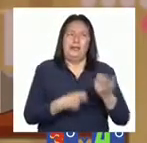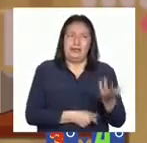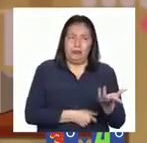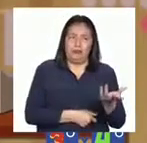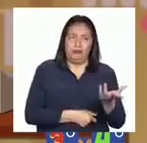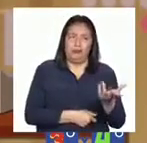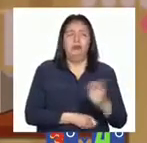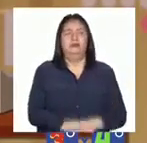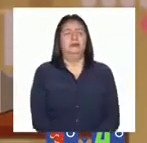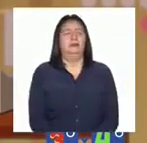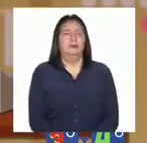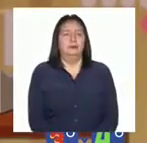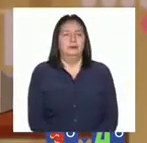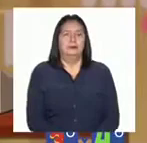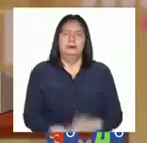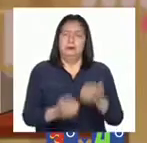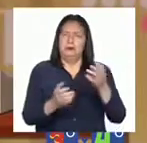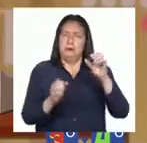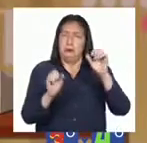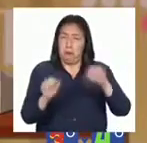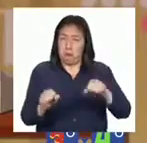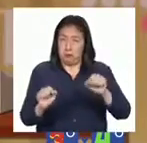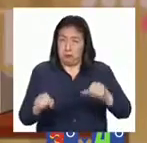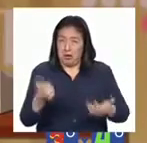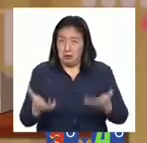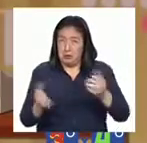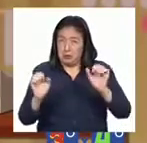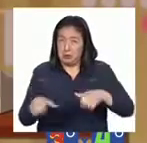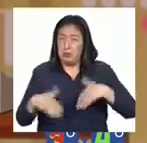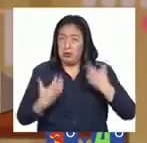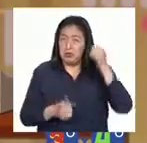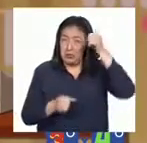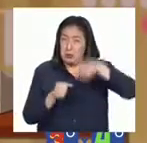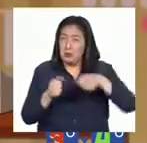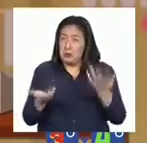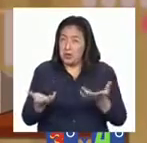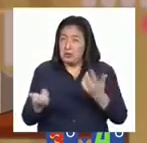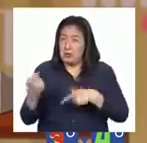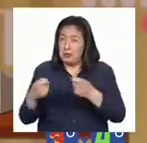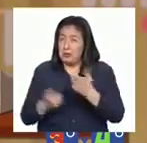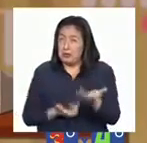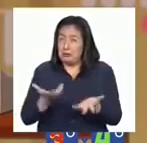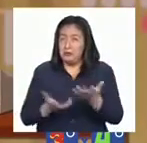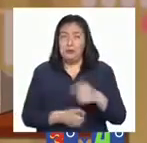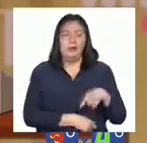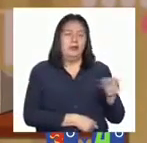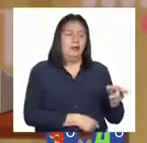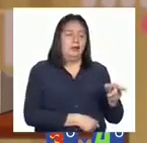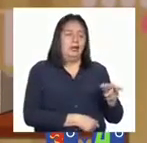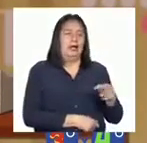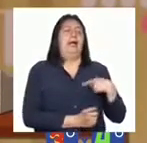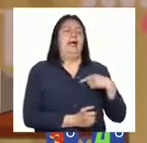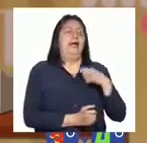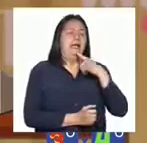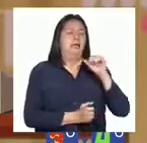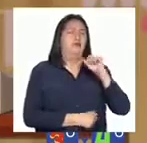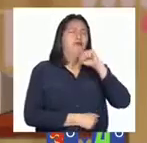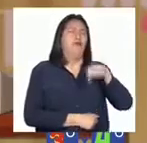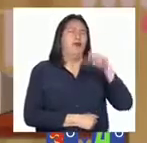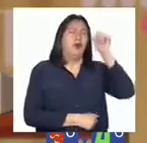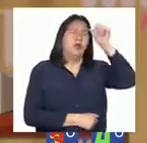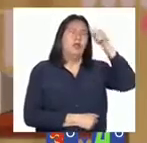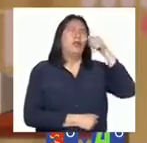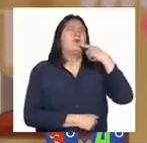vendieron. ¿Podrán recordar algún dato sobre sus ventas? Quilla le comenta a su hermana que ella